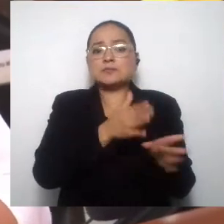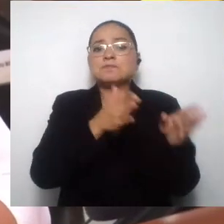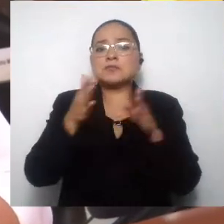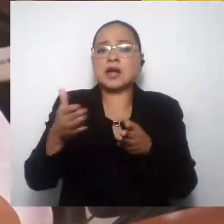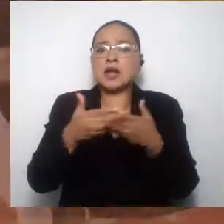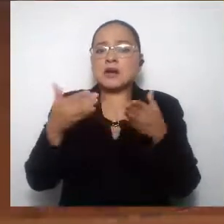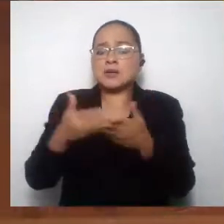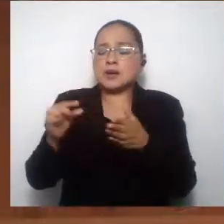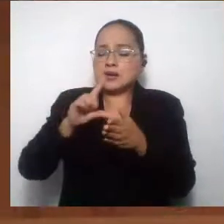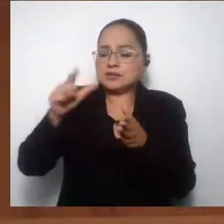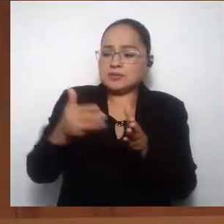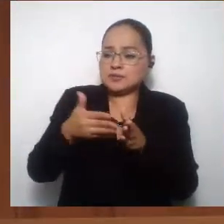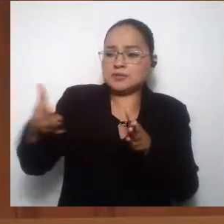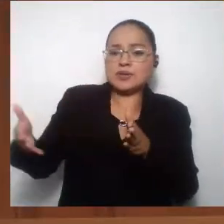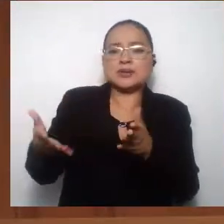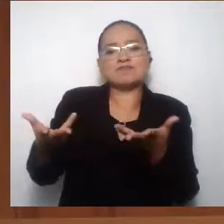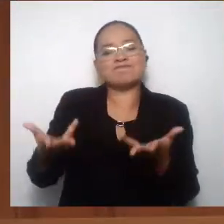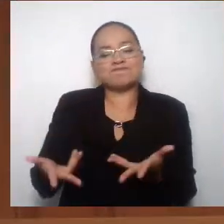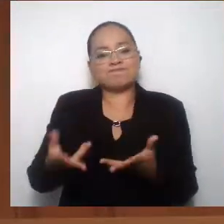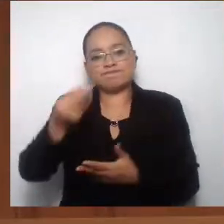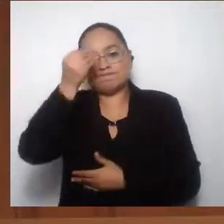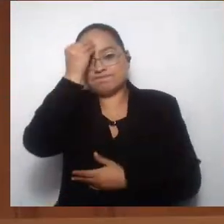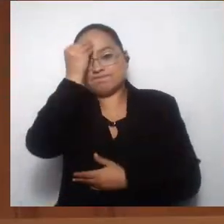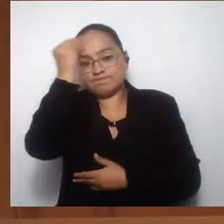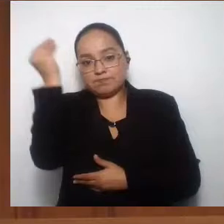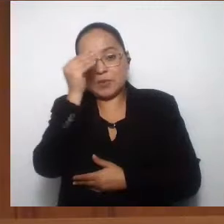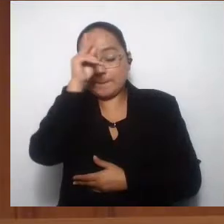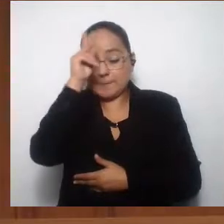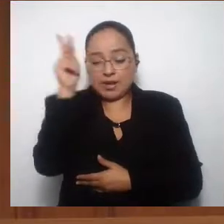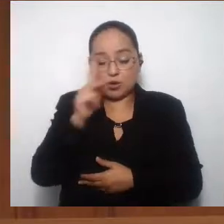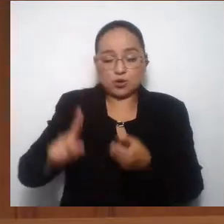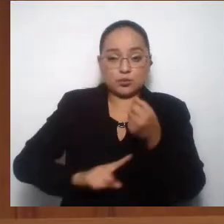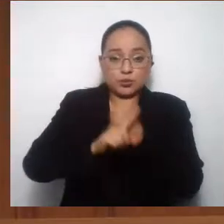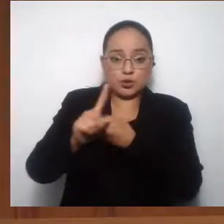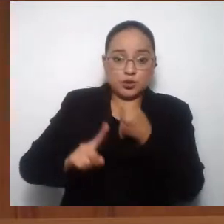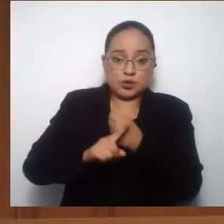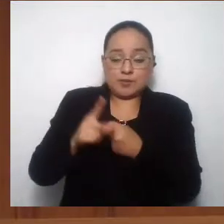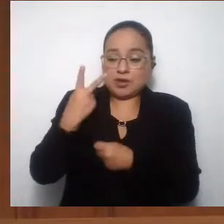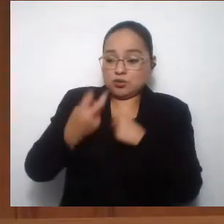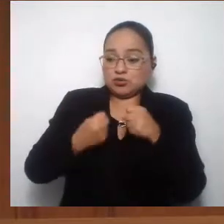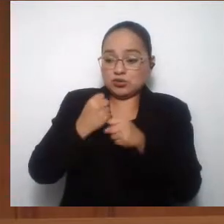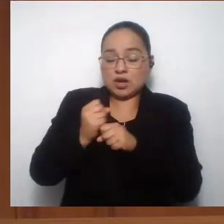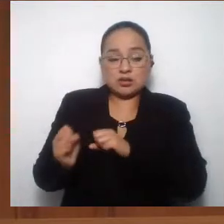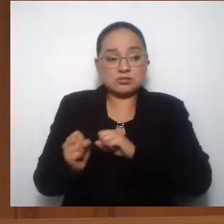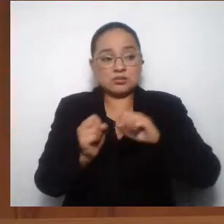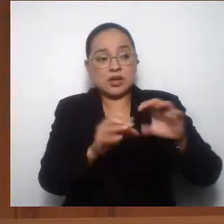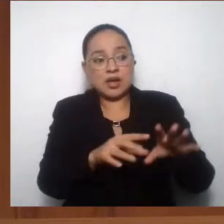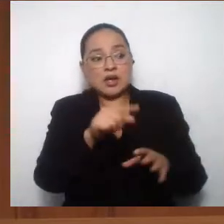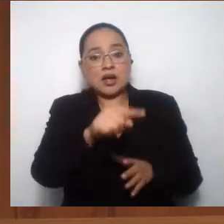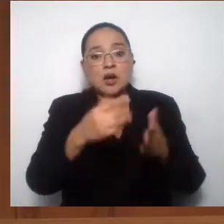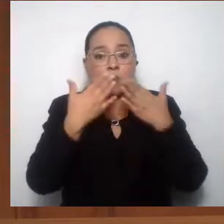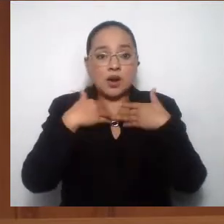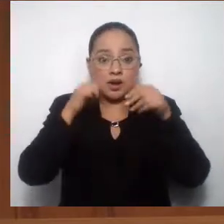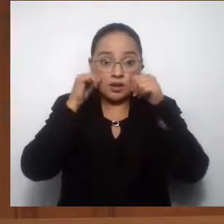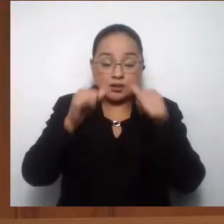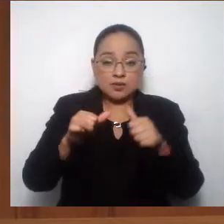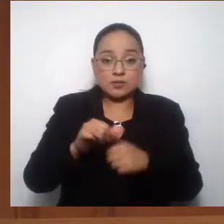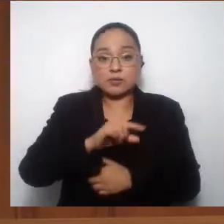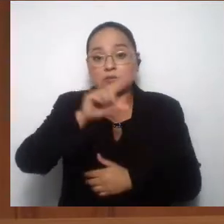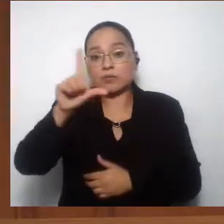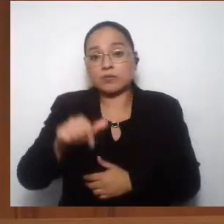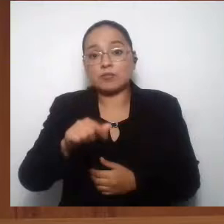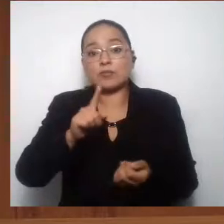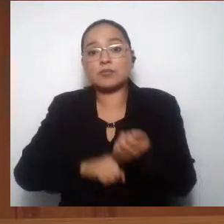el abandono en el que quedaron los planteles durante 2 años, si le sumamos el problema de que